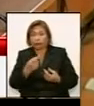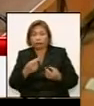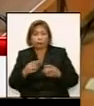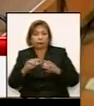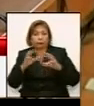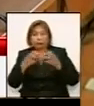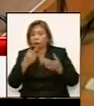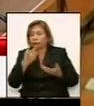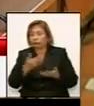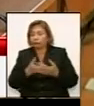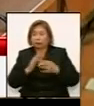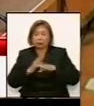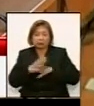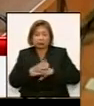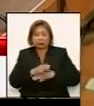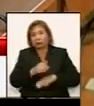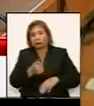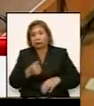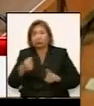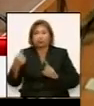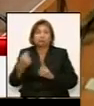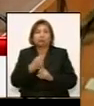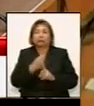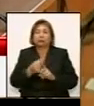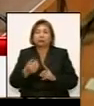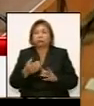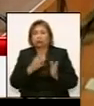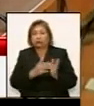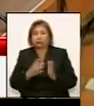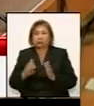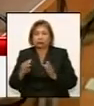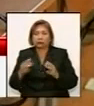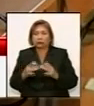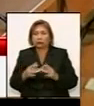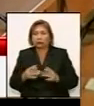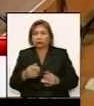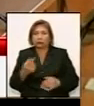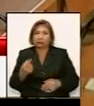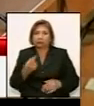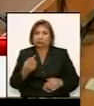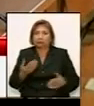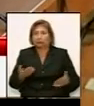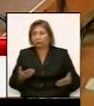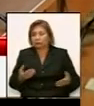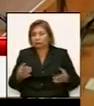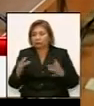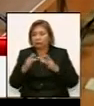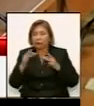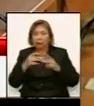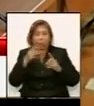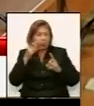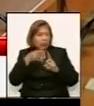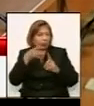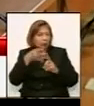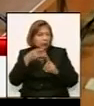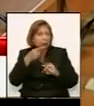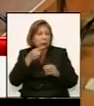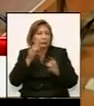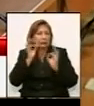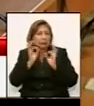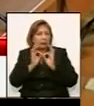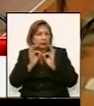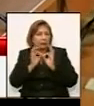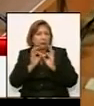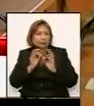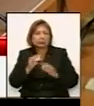mismo tiempo que otras. Por ejemplo, un ataque coordinado no se da solo, sino viene acompañado de acoso, de amenazas explícitas, de